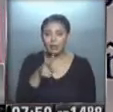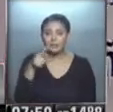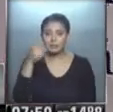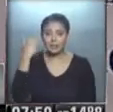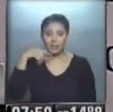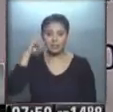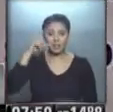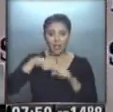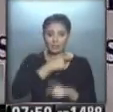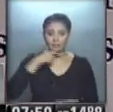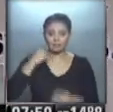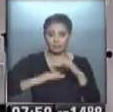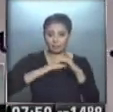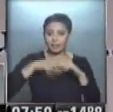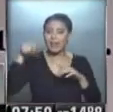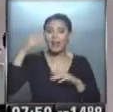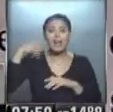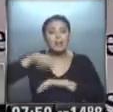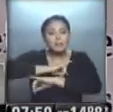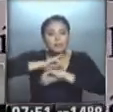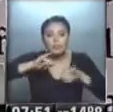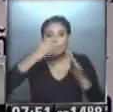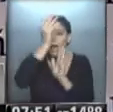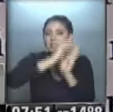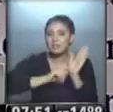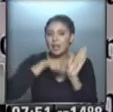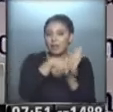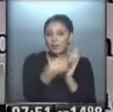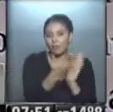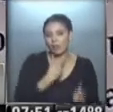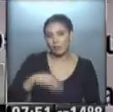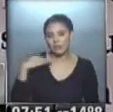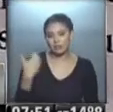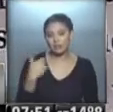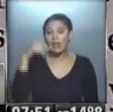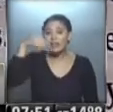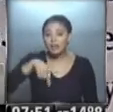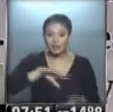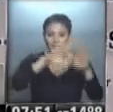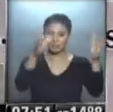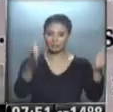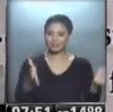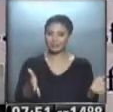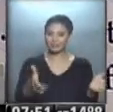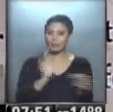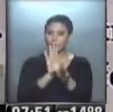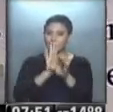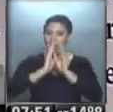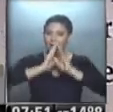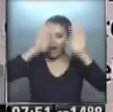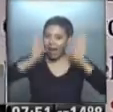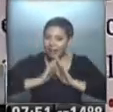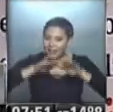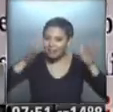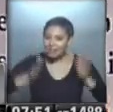cardenal Bergoglio, iba a mandar un mensaje a la presidenta para que se reponga. Y aquí, en esta suerte de altar improvisado, altares populares